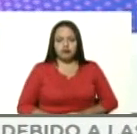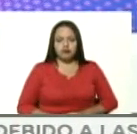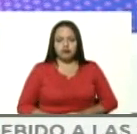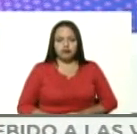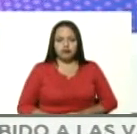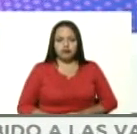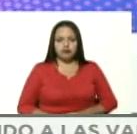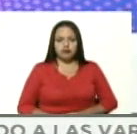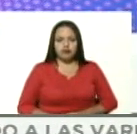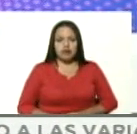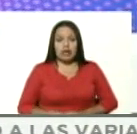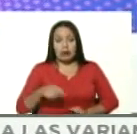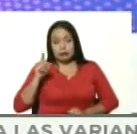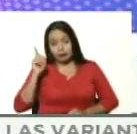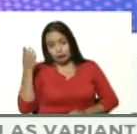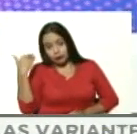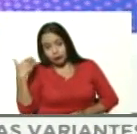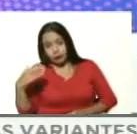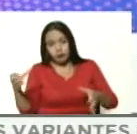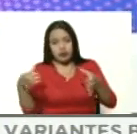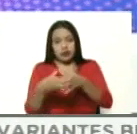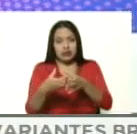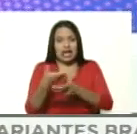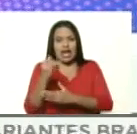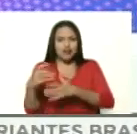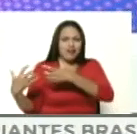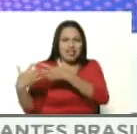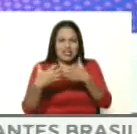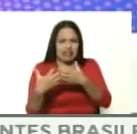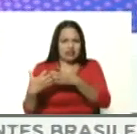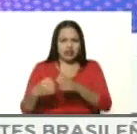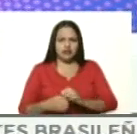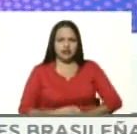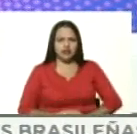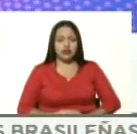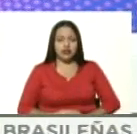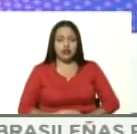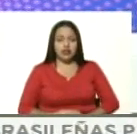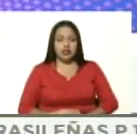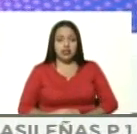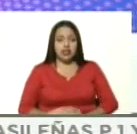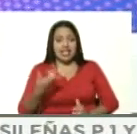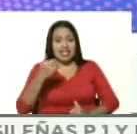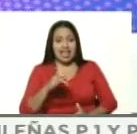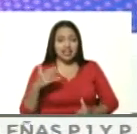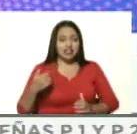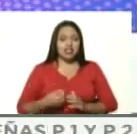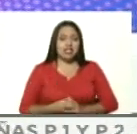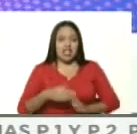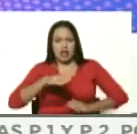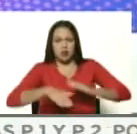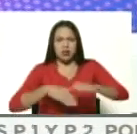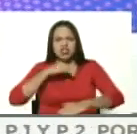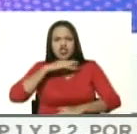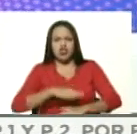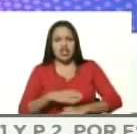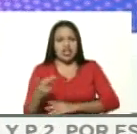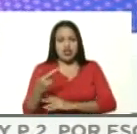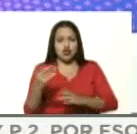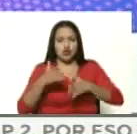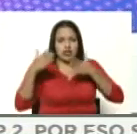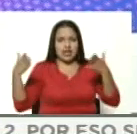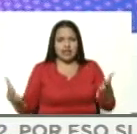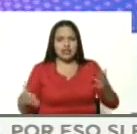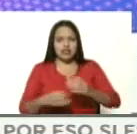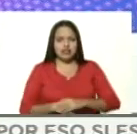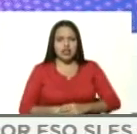En esa cumbre de Copenhague hubo una batalla y sin lugar a dudas quedó la marca histórica de esos dos grandes